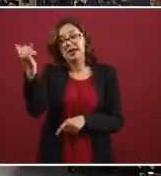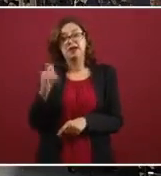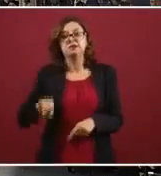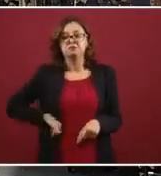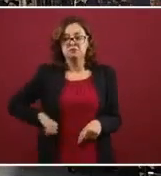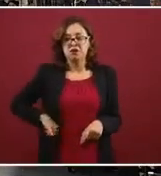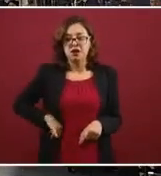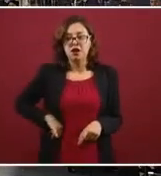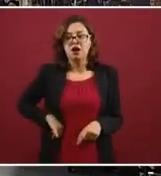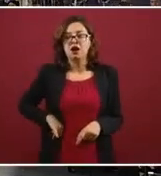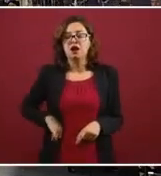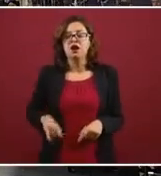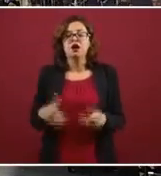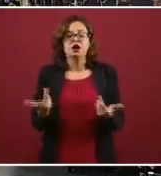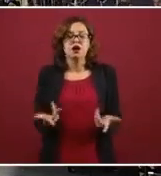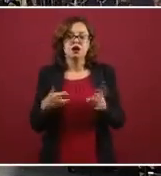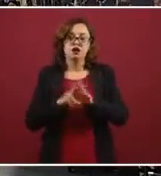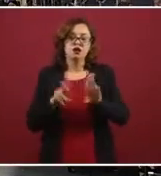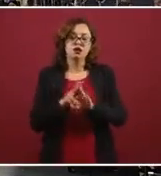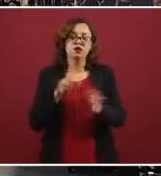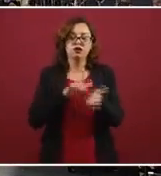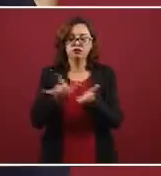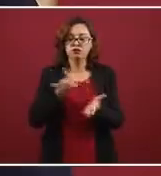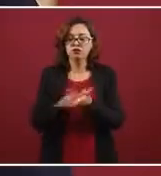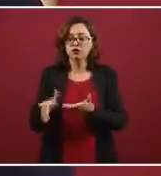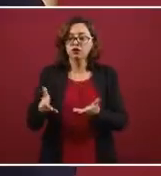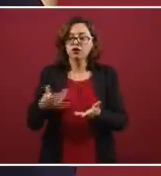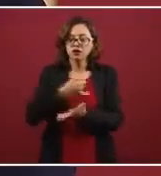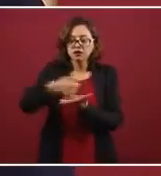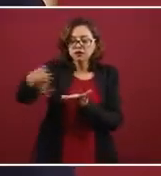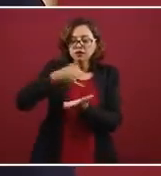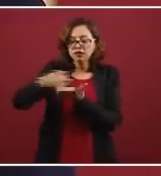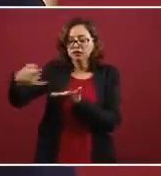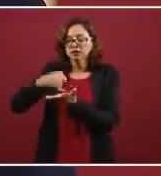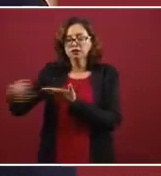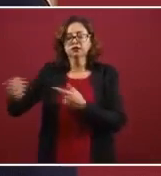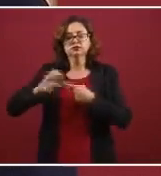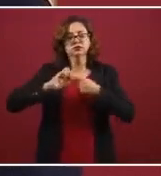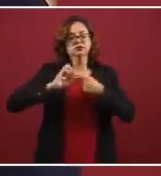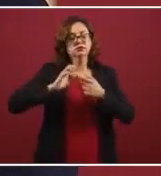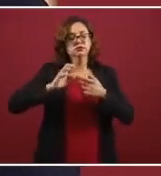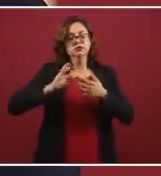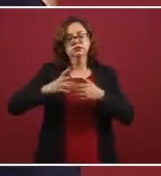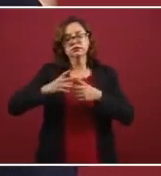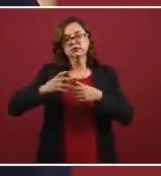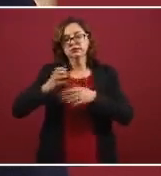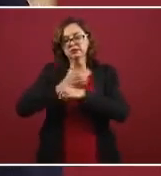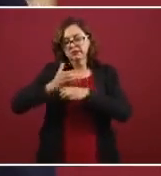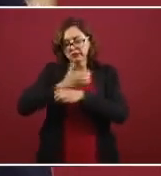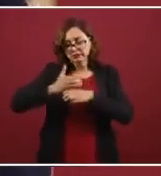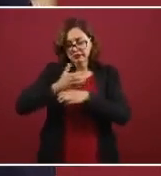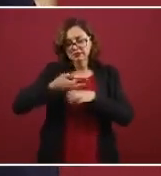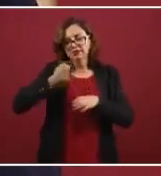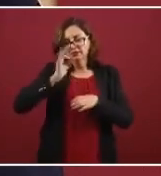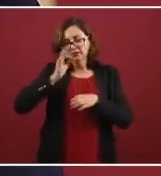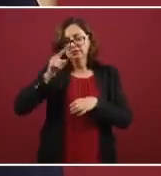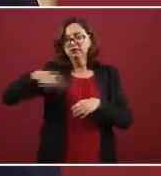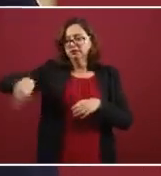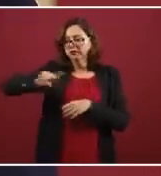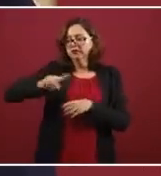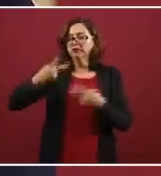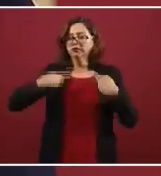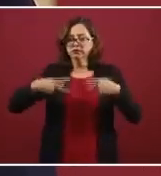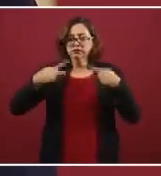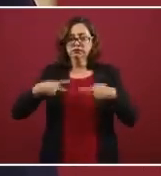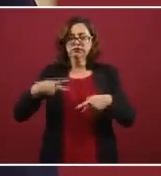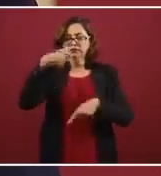Agricultura para ver cómo se apoya a los cafeticultores. Los cafeticultores de México y de Centroamérica están